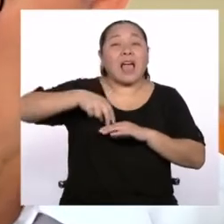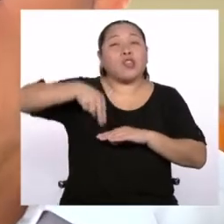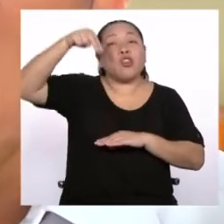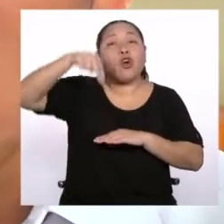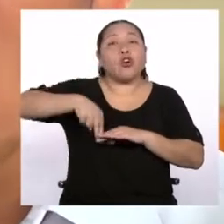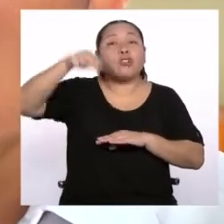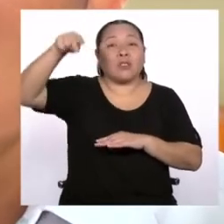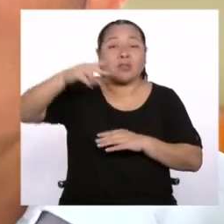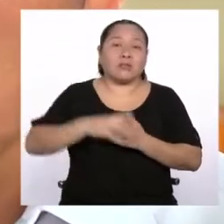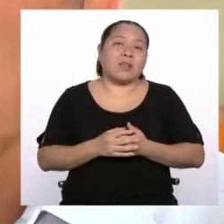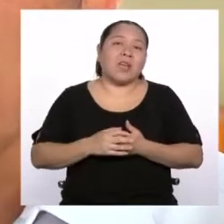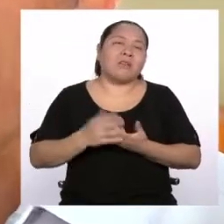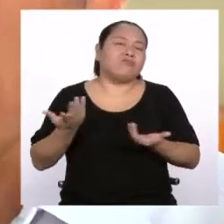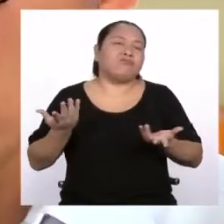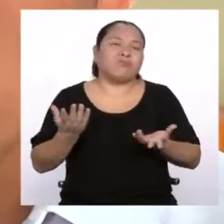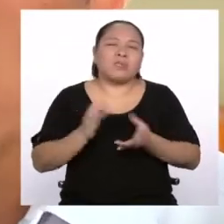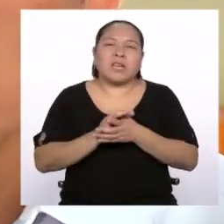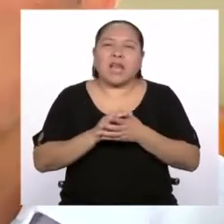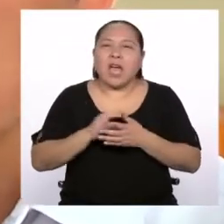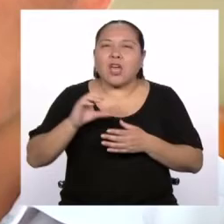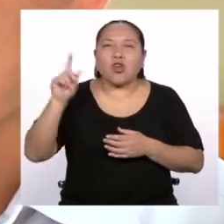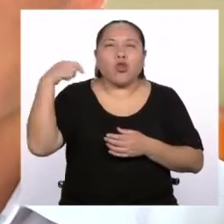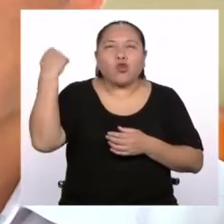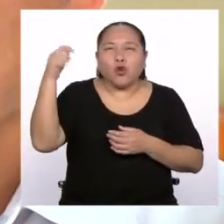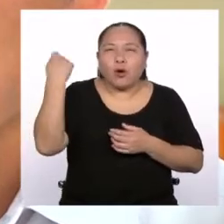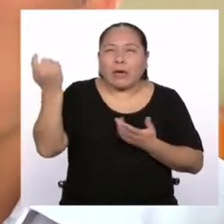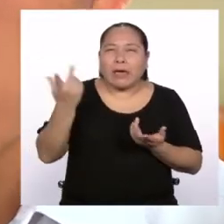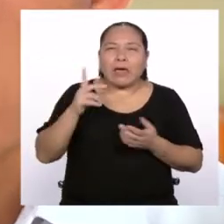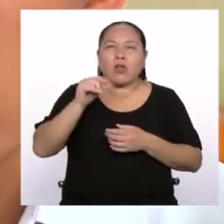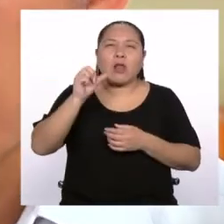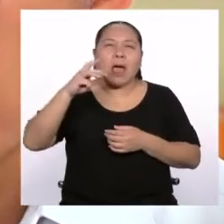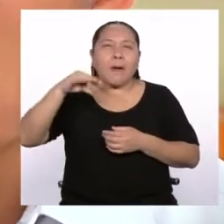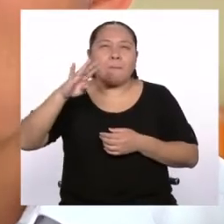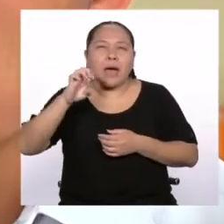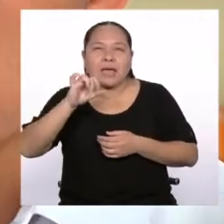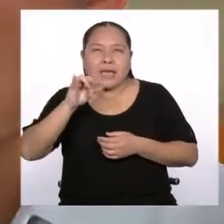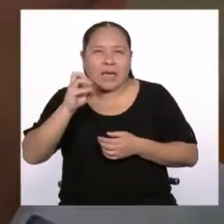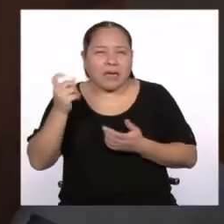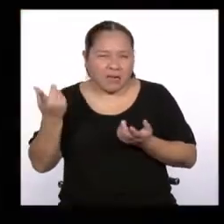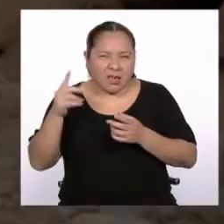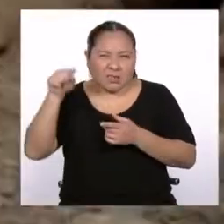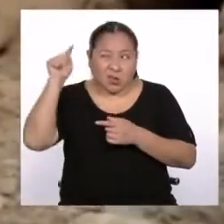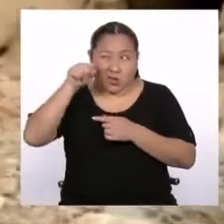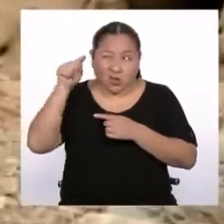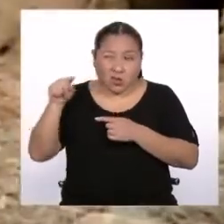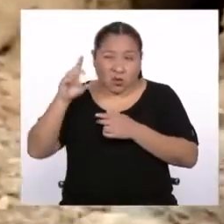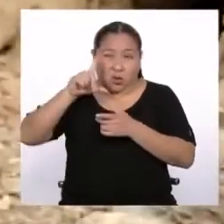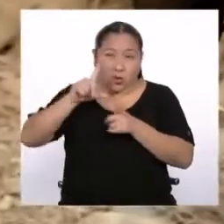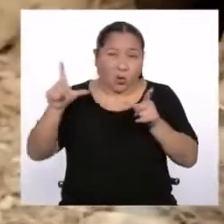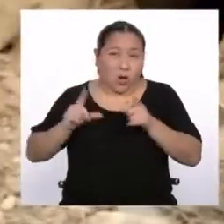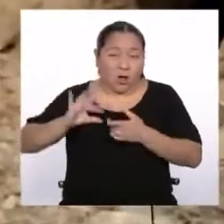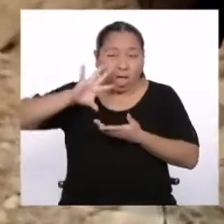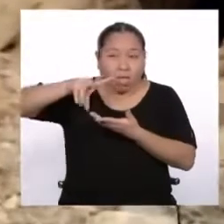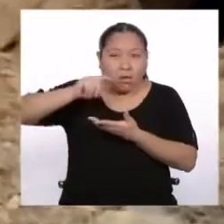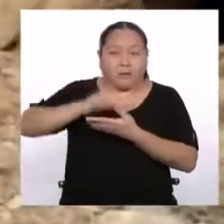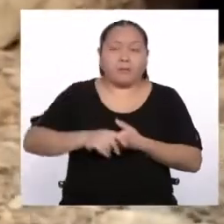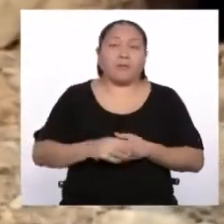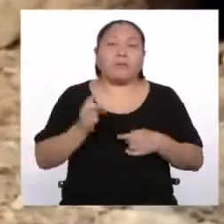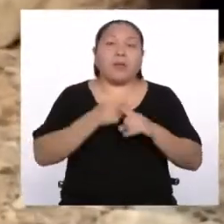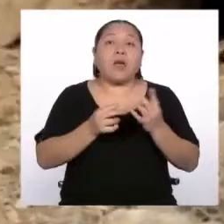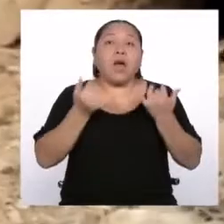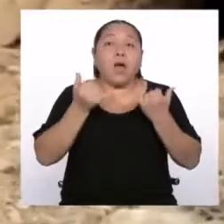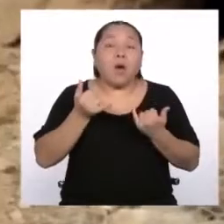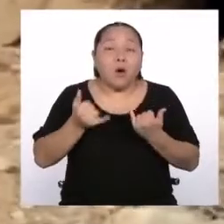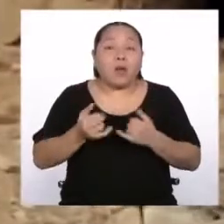ese fenómeno no es ajeno a Lima Norte, ¿no? Por eso, en algún momento, las estadísticas que el mismo Ministerio de Cultura